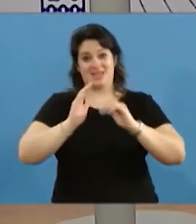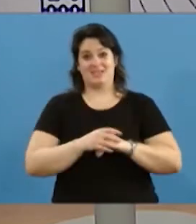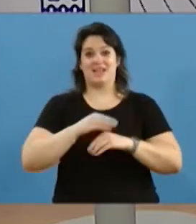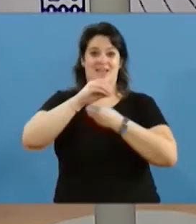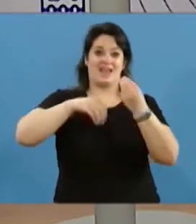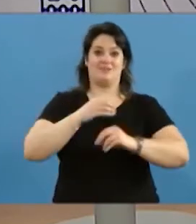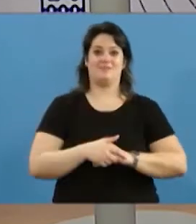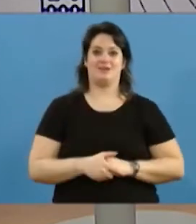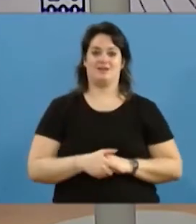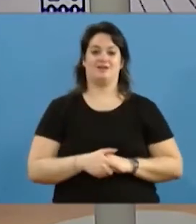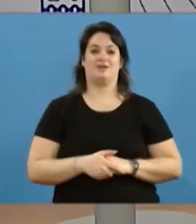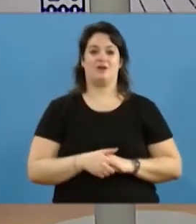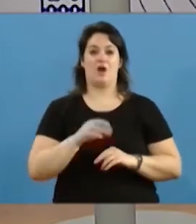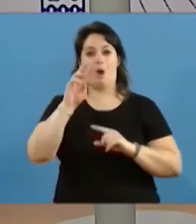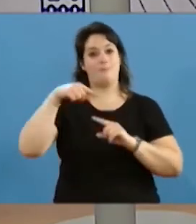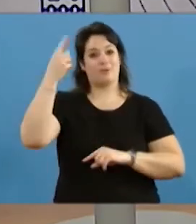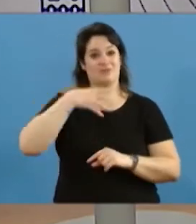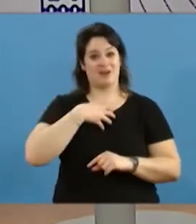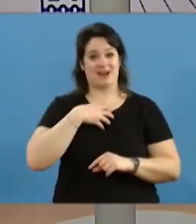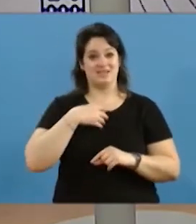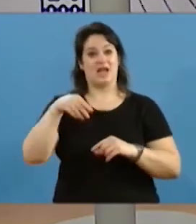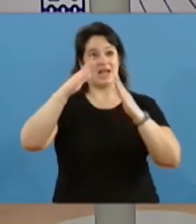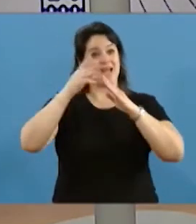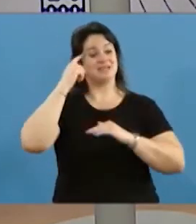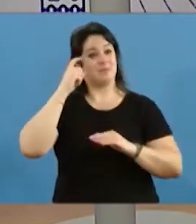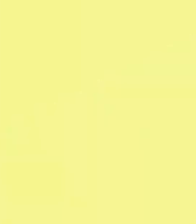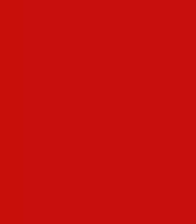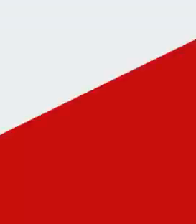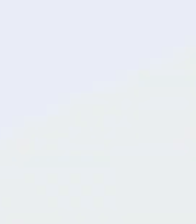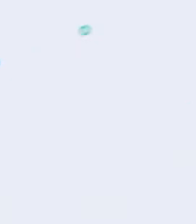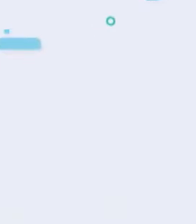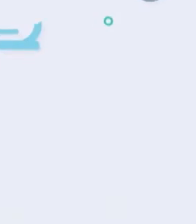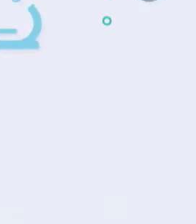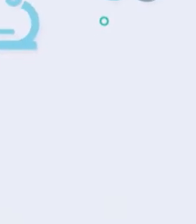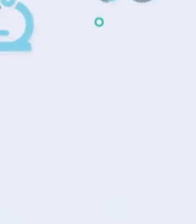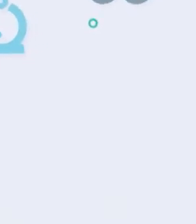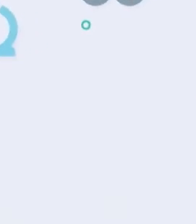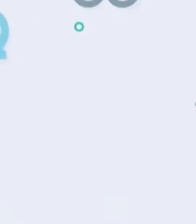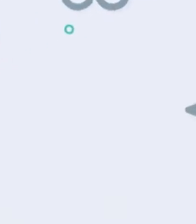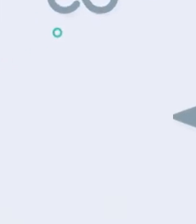sus familias. Y bueno, los esperamos en la próxima para seguir aprendiendo desde casa. Adiós.